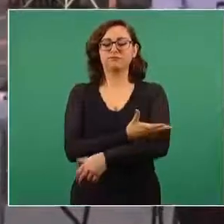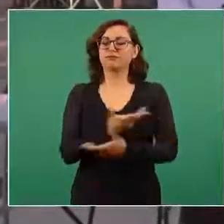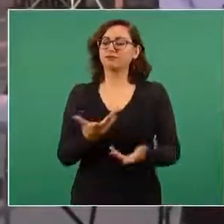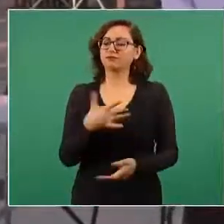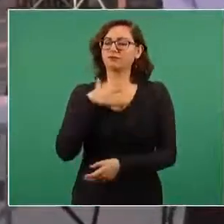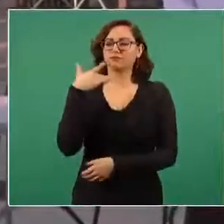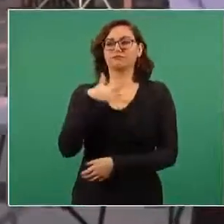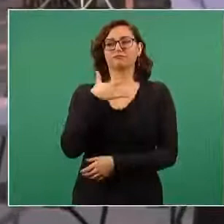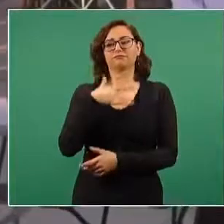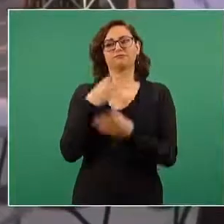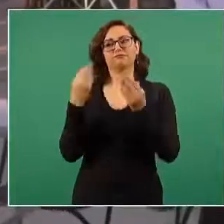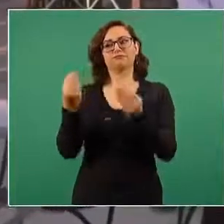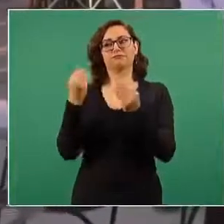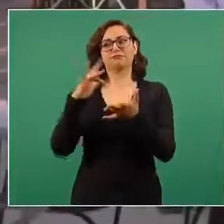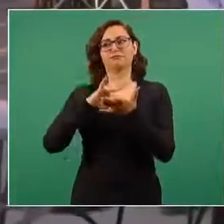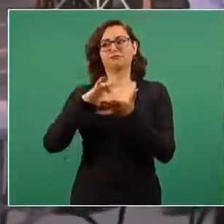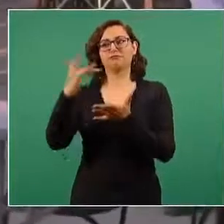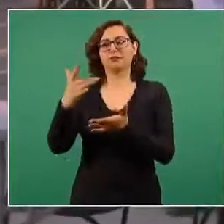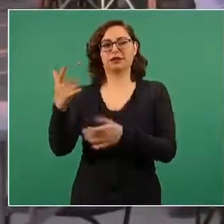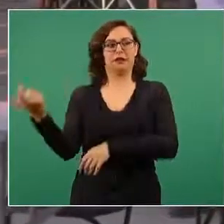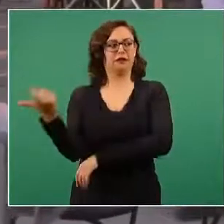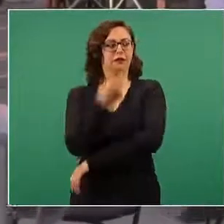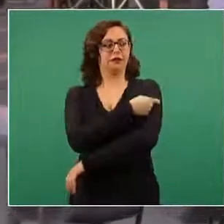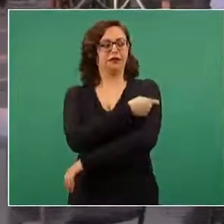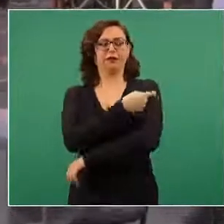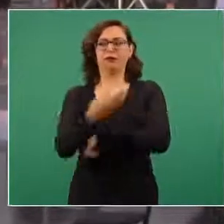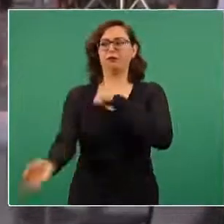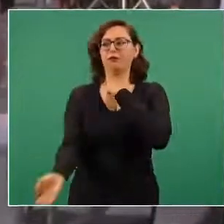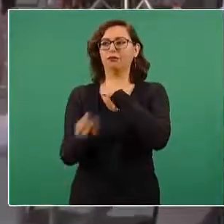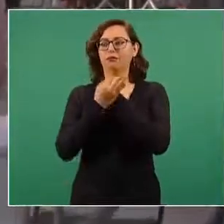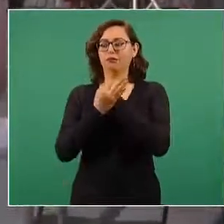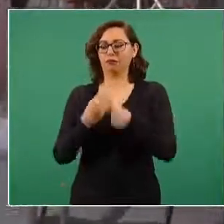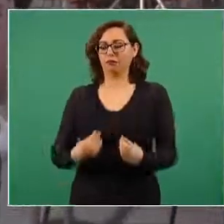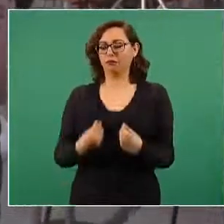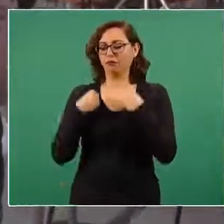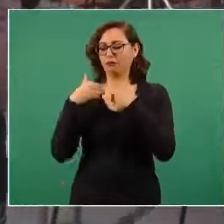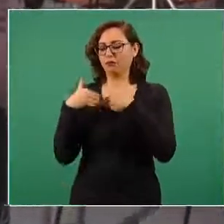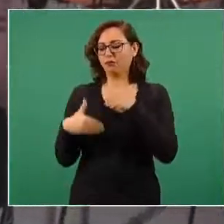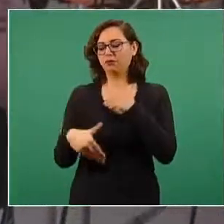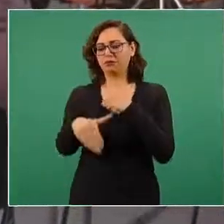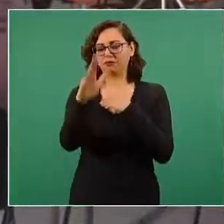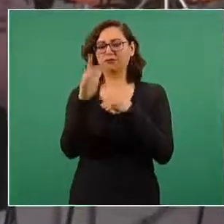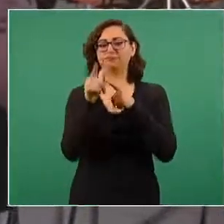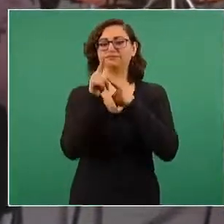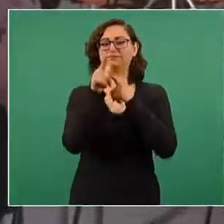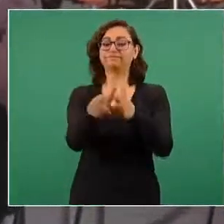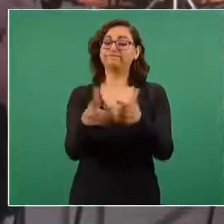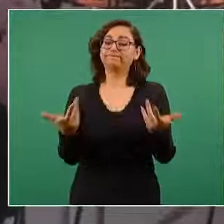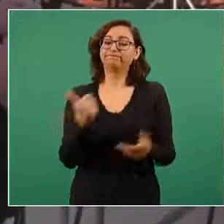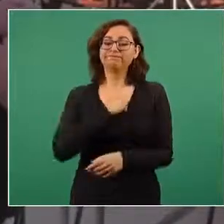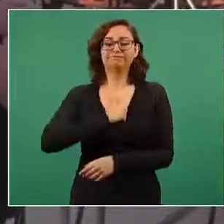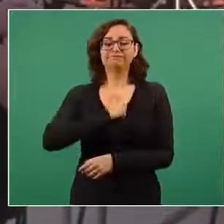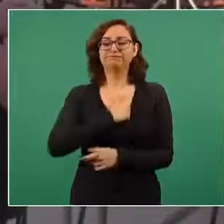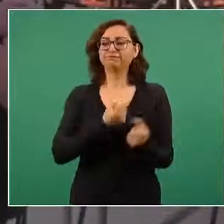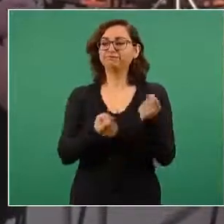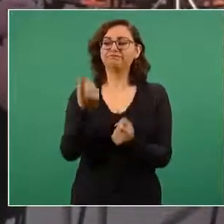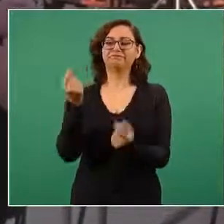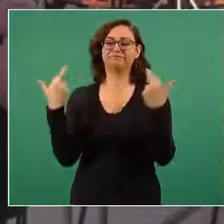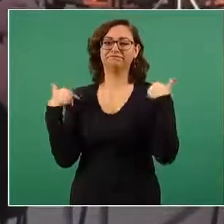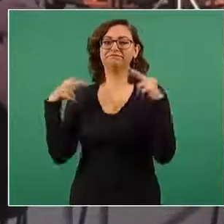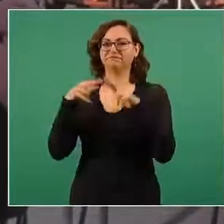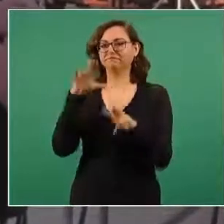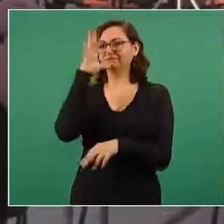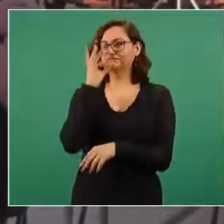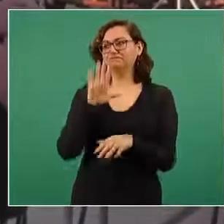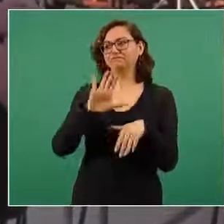de esperanza de vida. Lamentamos que muchos compañeros ya no regresarán a los centros de trabajo, pero estamos seguros que